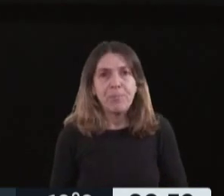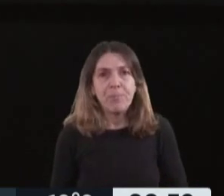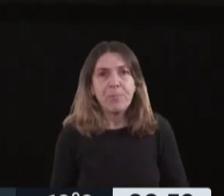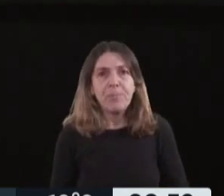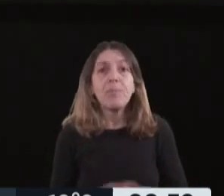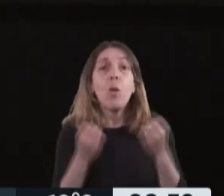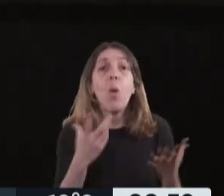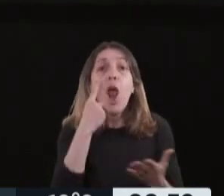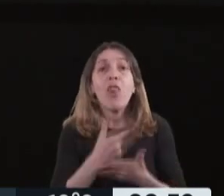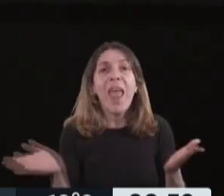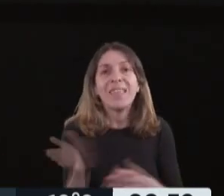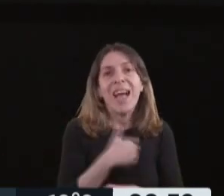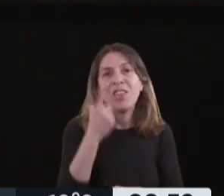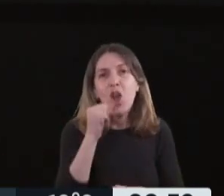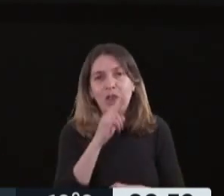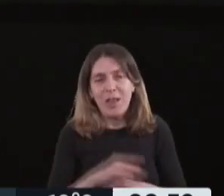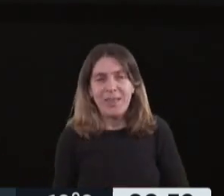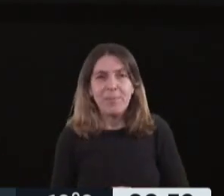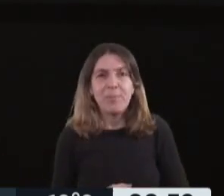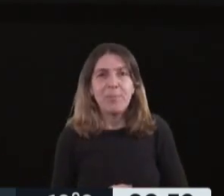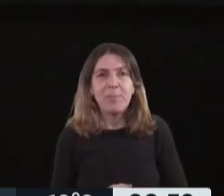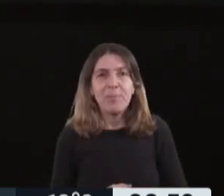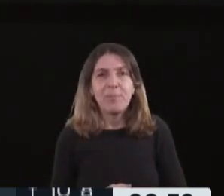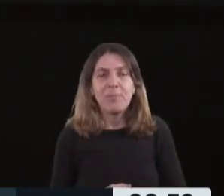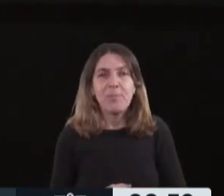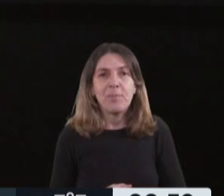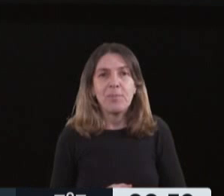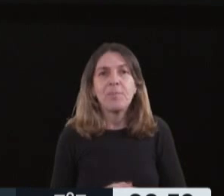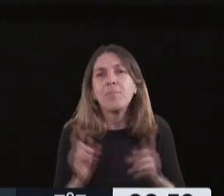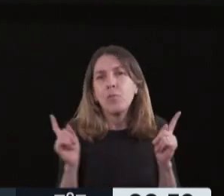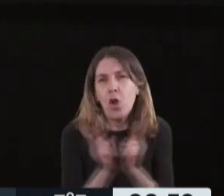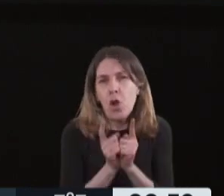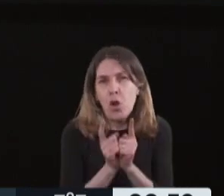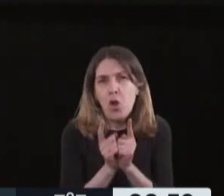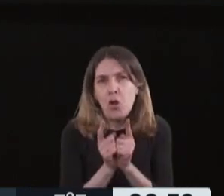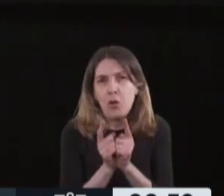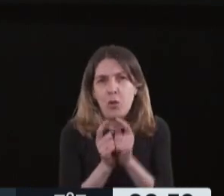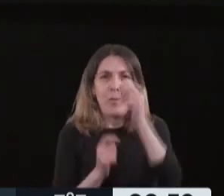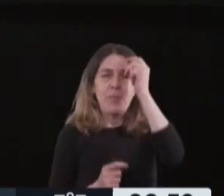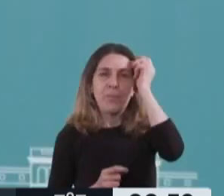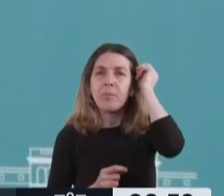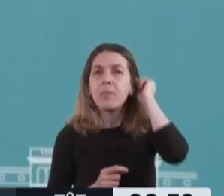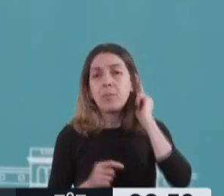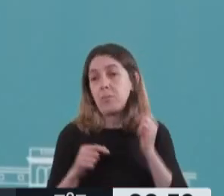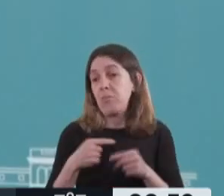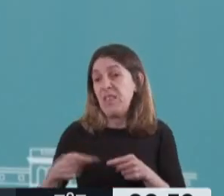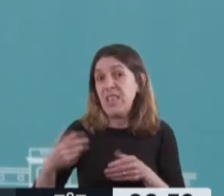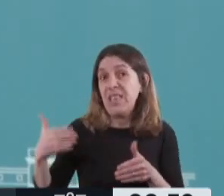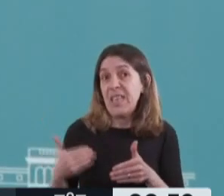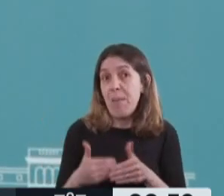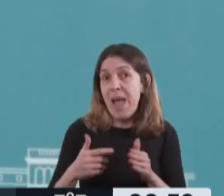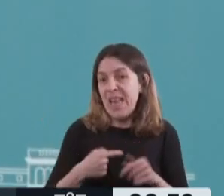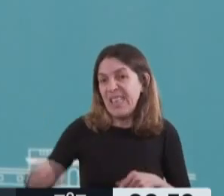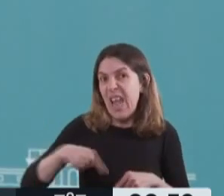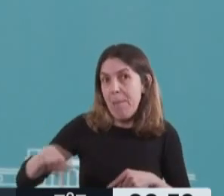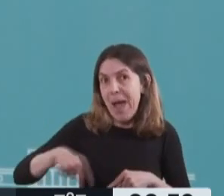pero buenos días a todos a todas muy breve esta semana nosotros